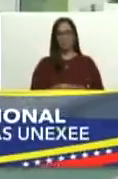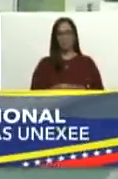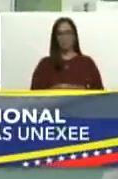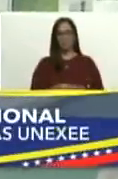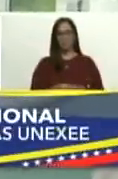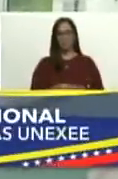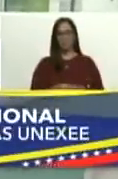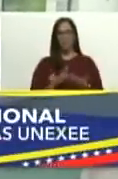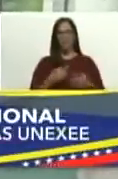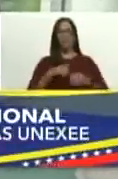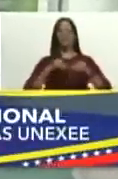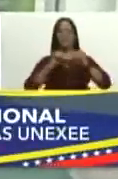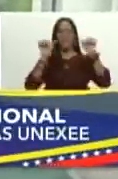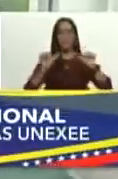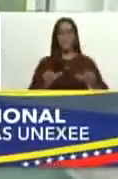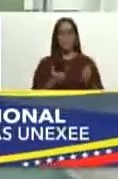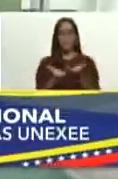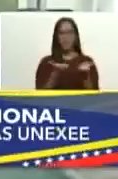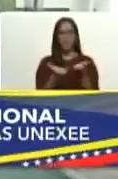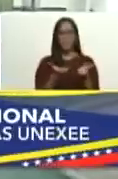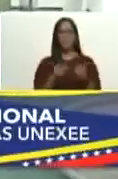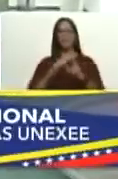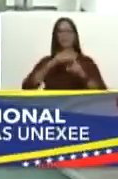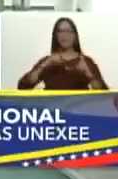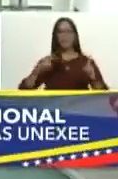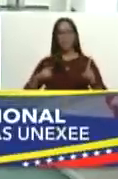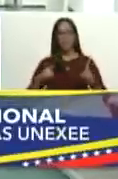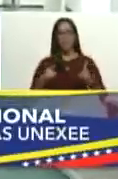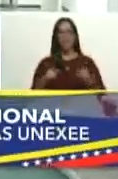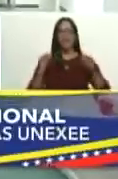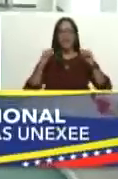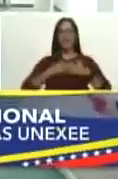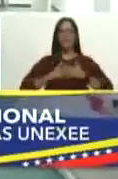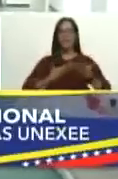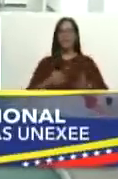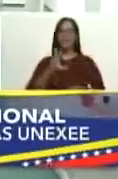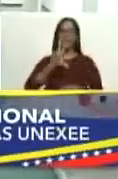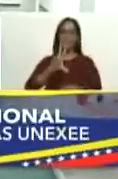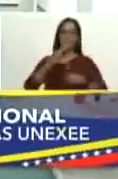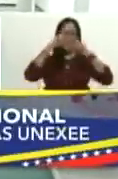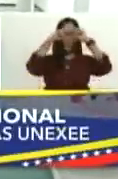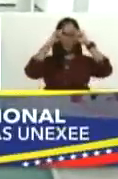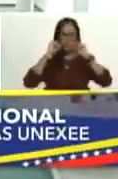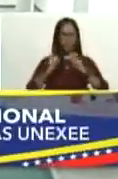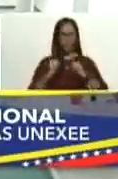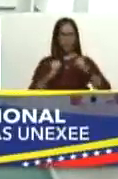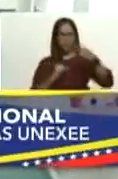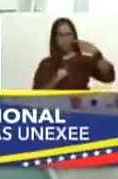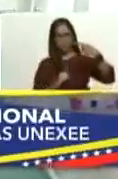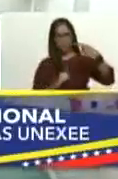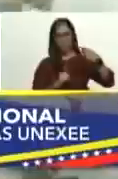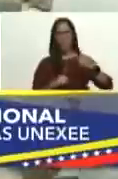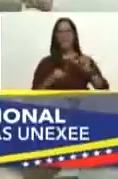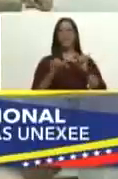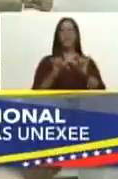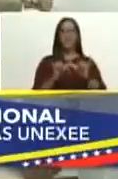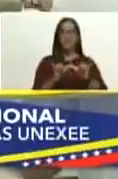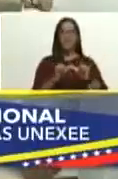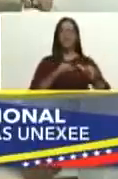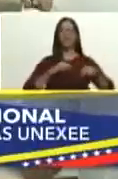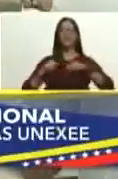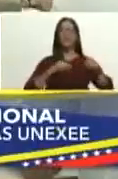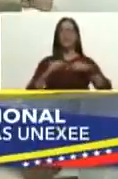de gestión de mantenimiento eléctrico. Aquí se van a ofrecer 3 carreras: ingeniería en gestión de mantenimiento